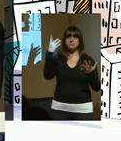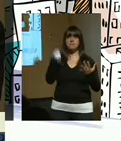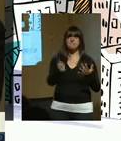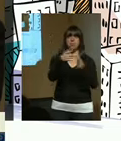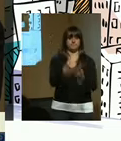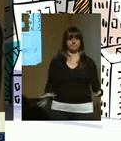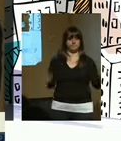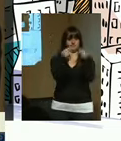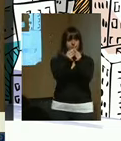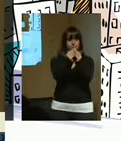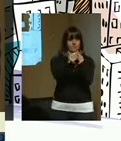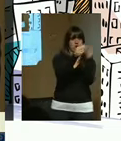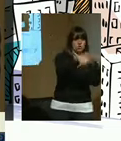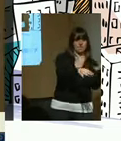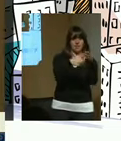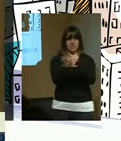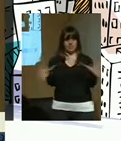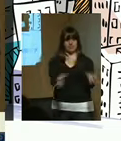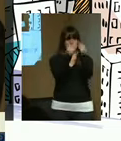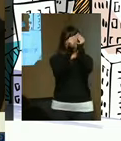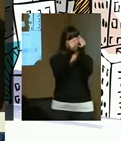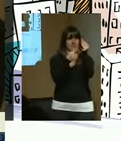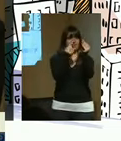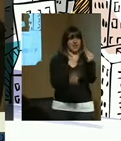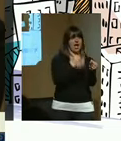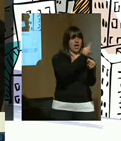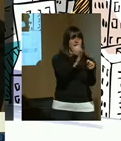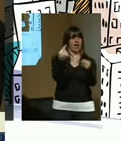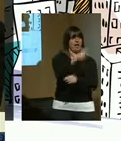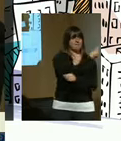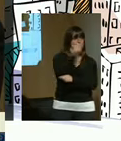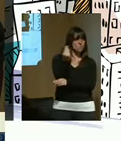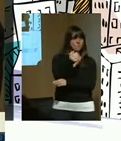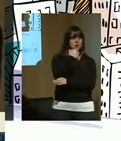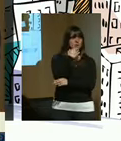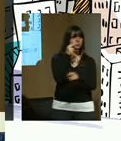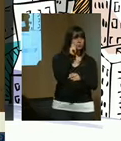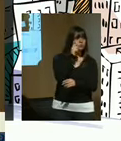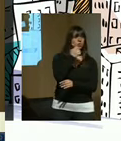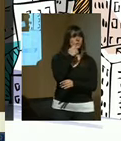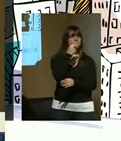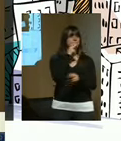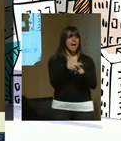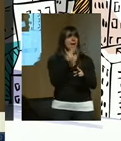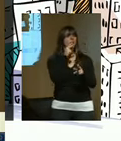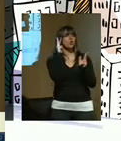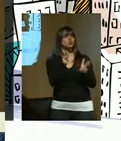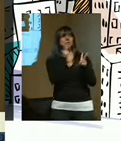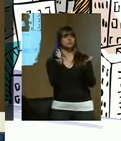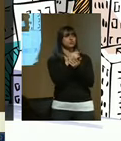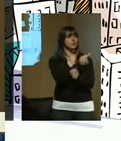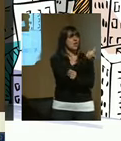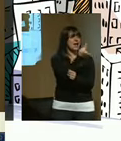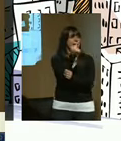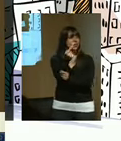las dos y decir en cada lugar y cada atractivo turístico, en cada bar, en cada hotel, hacer